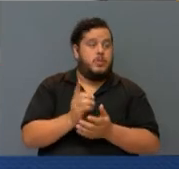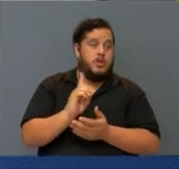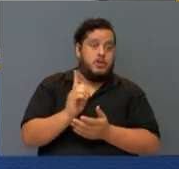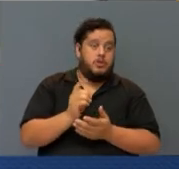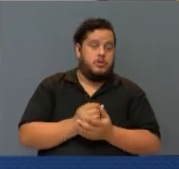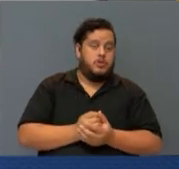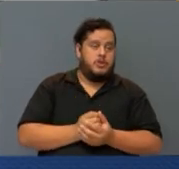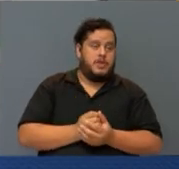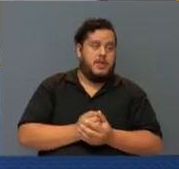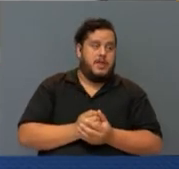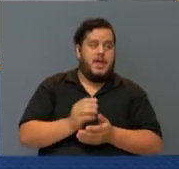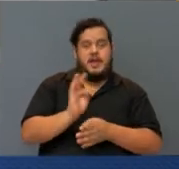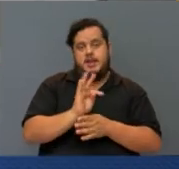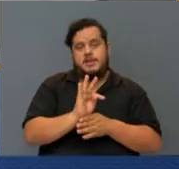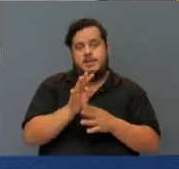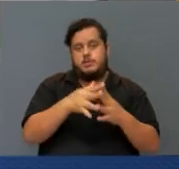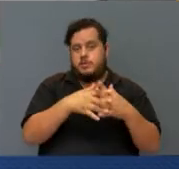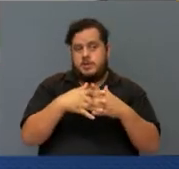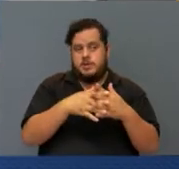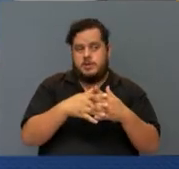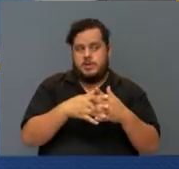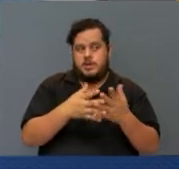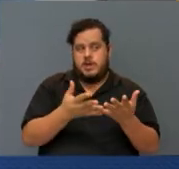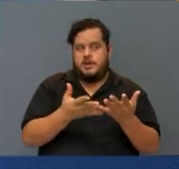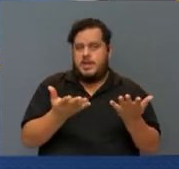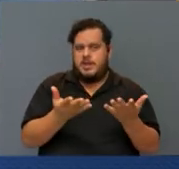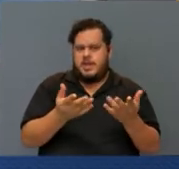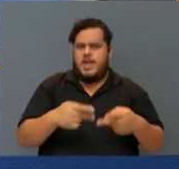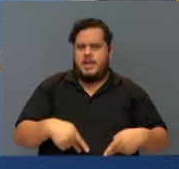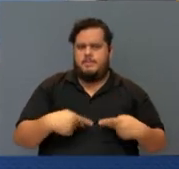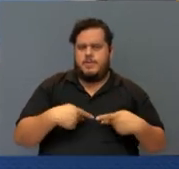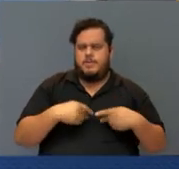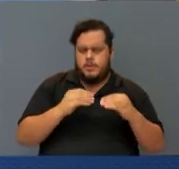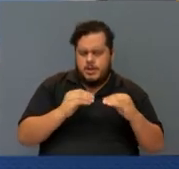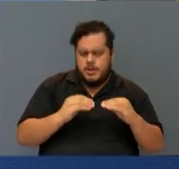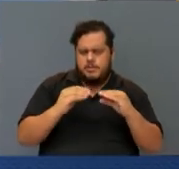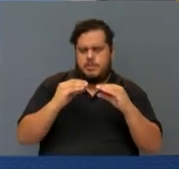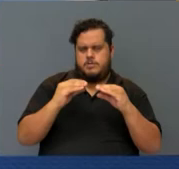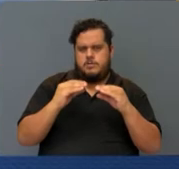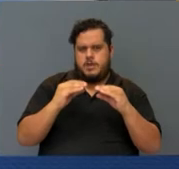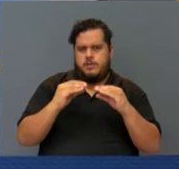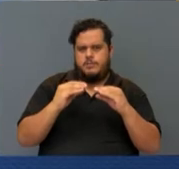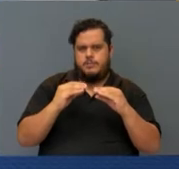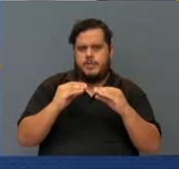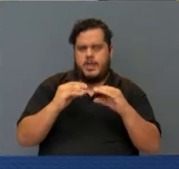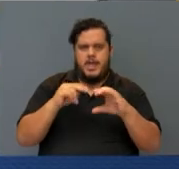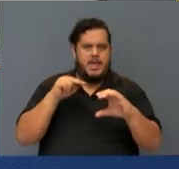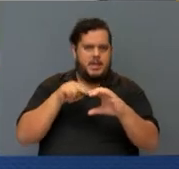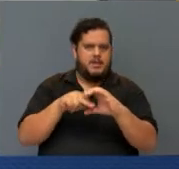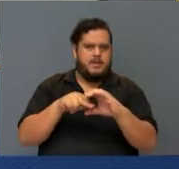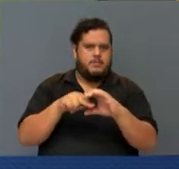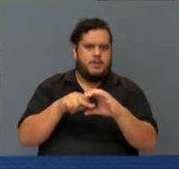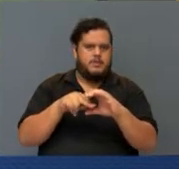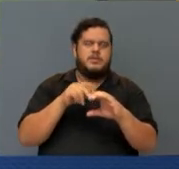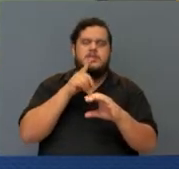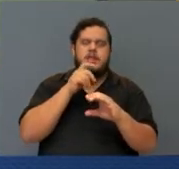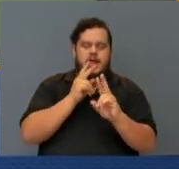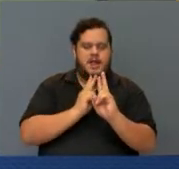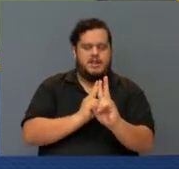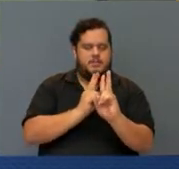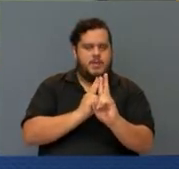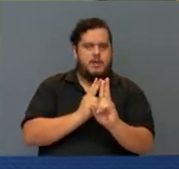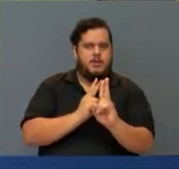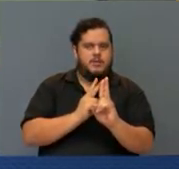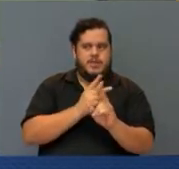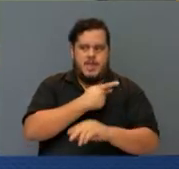la televisión estadunidense permitía en vivo en la madrugada por la diferencia horaria el sepelio de la princesa diana y luego el día